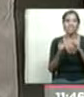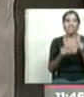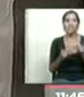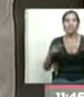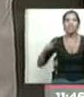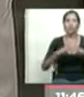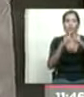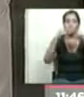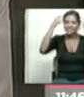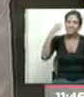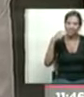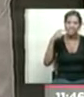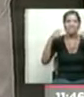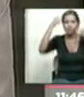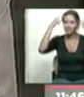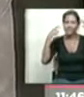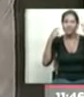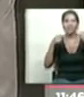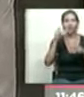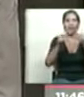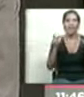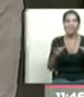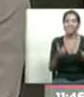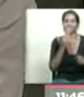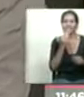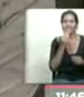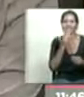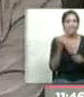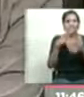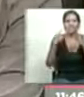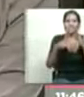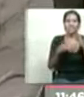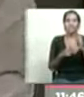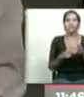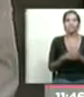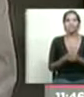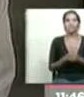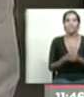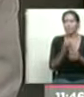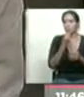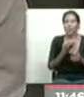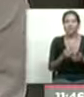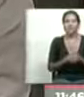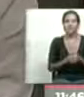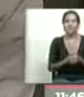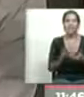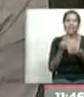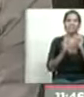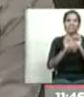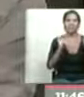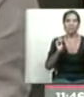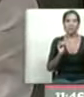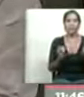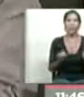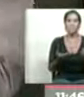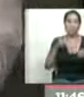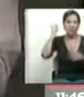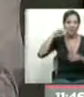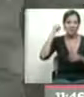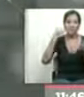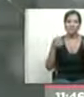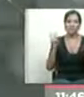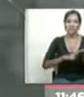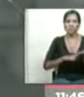de chavistas, con gente cercana, etcétera, etcétera. Y bueno, vamos a hacer algunos anuncios por ahí. Vamos al video, ya